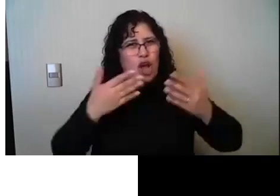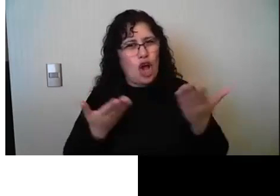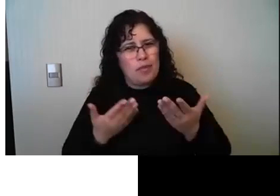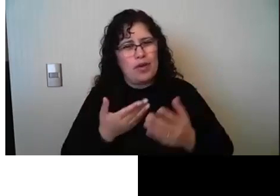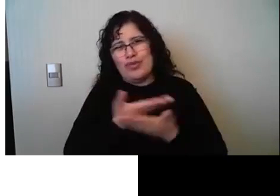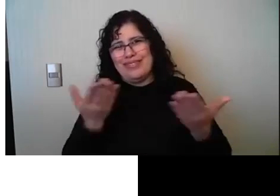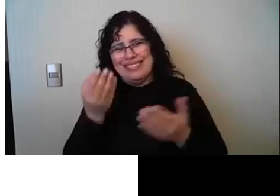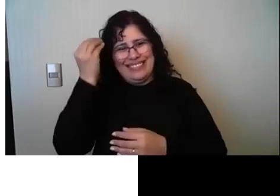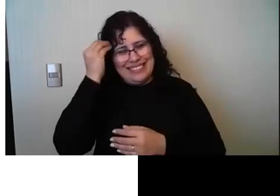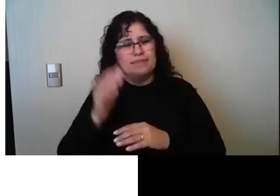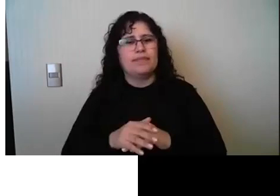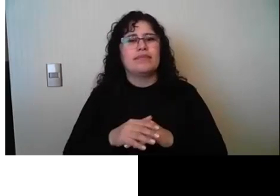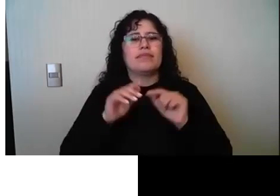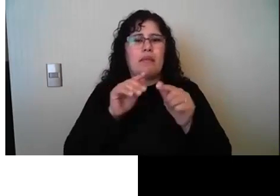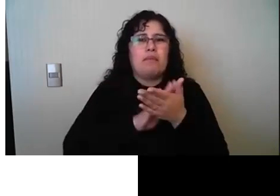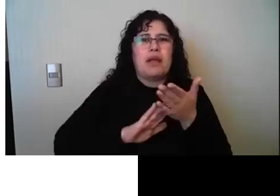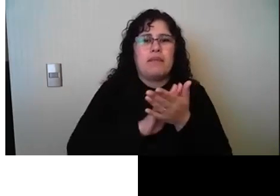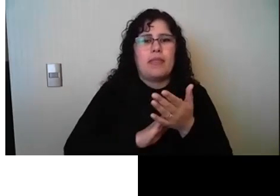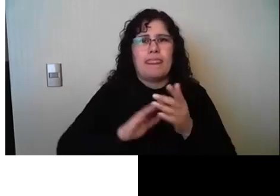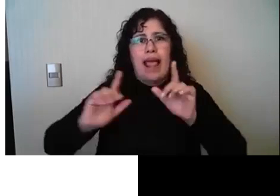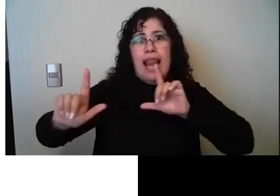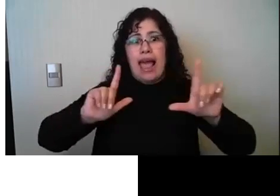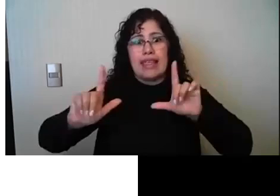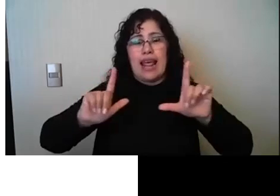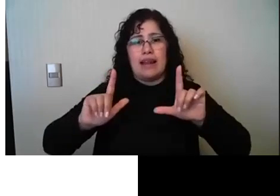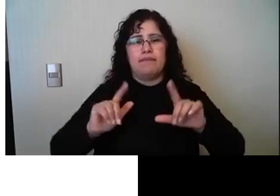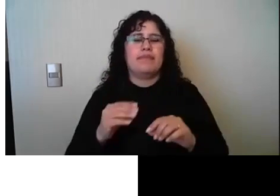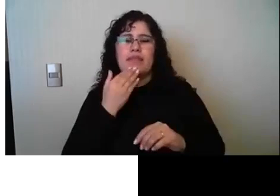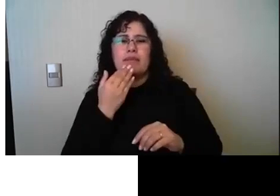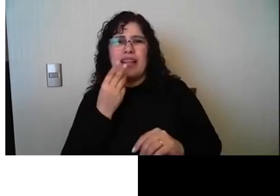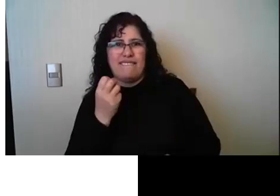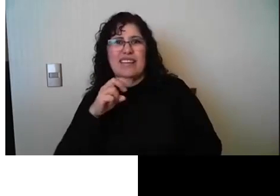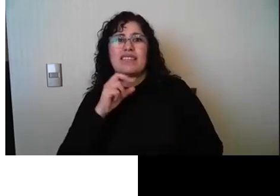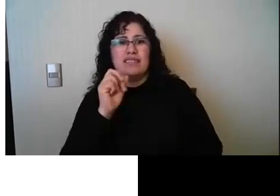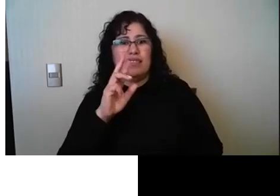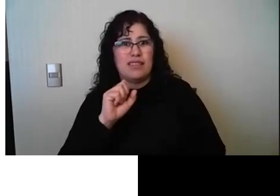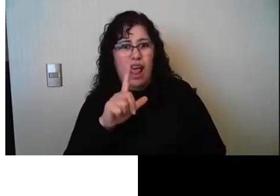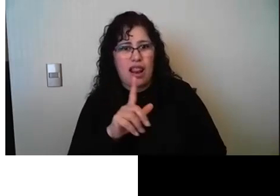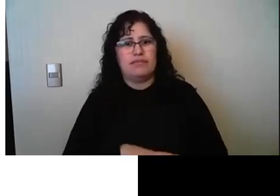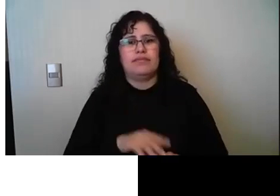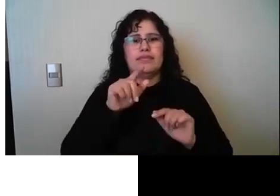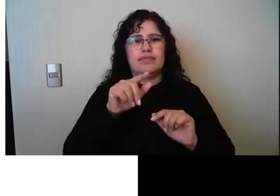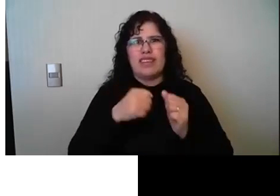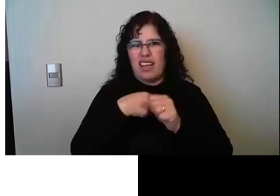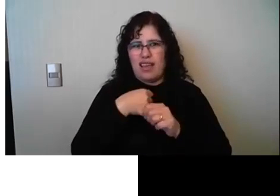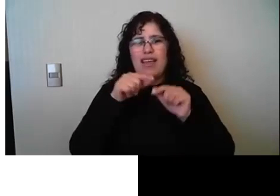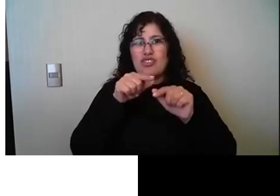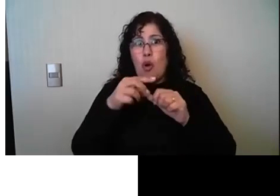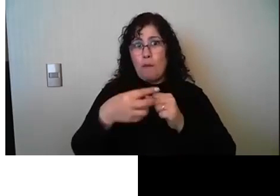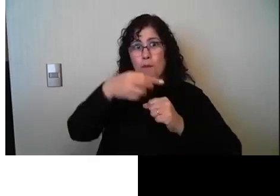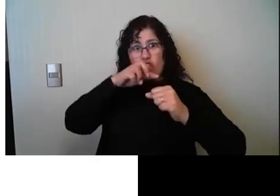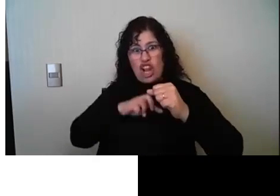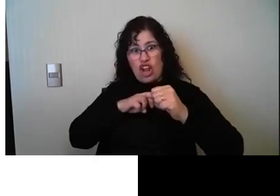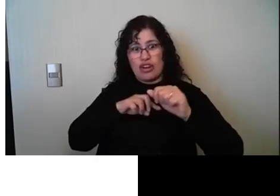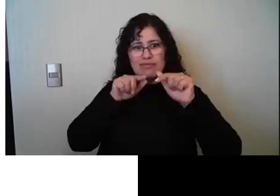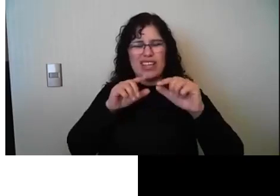los núcleos laterales, de los laterales los ventrales, y del ventral, este que es el ventral posterior, este es un